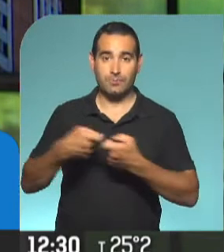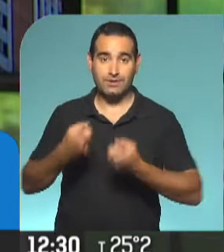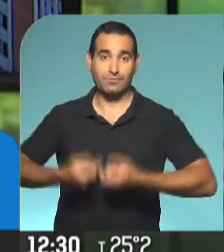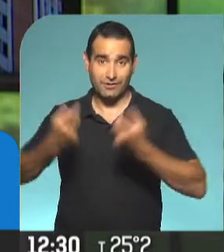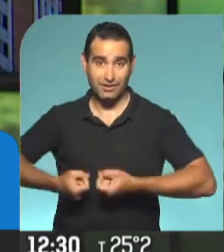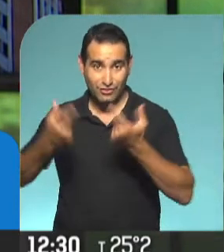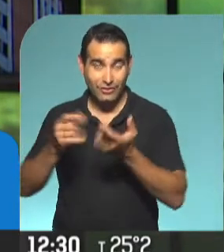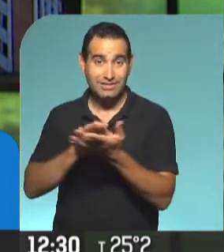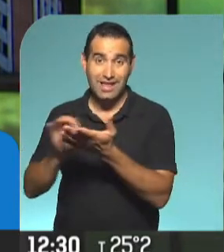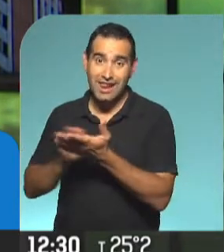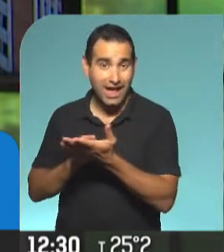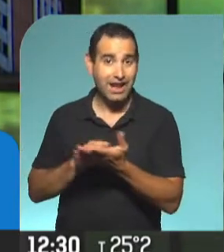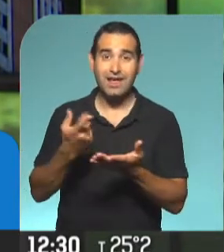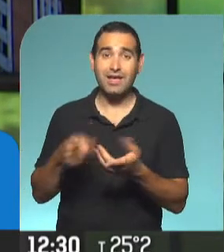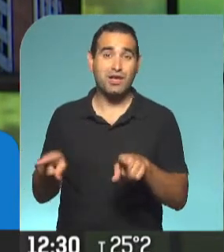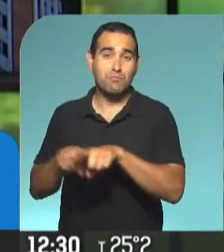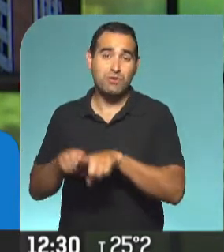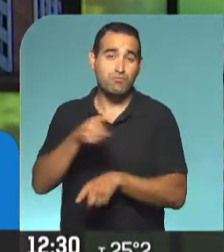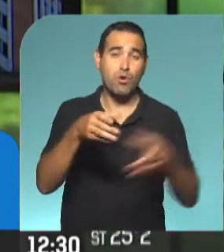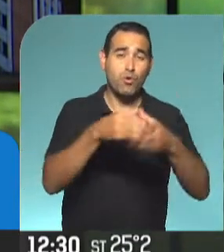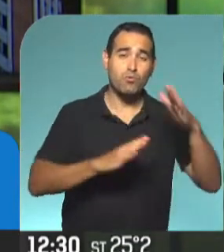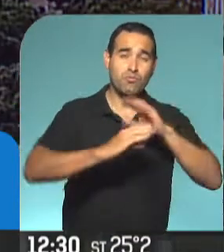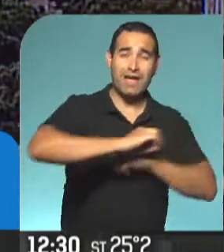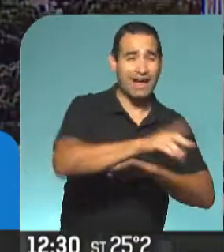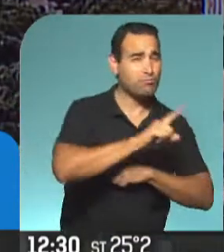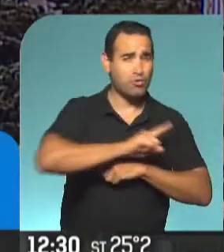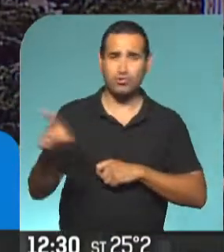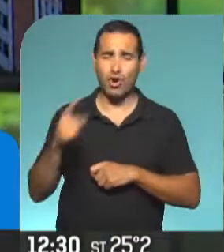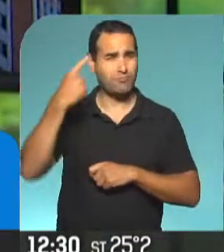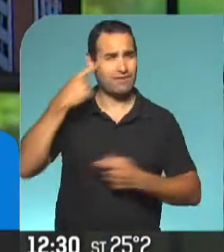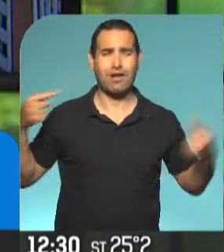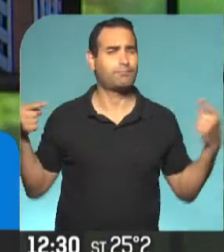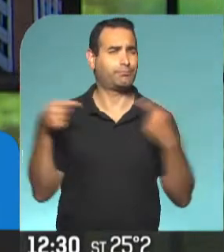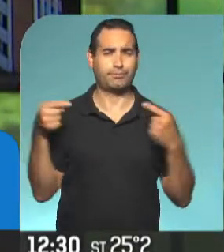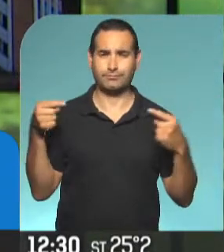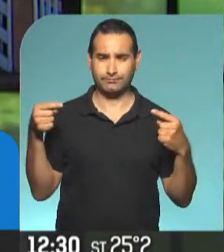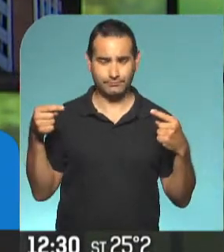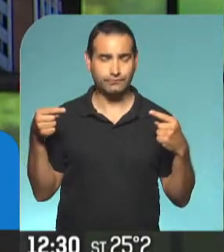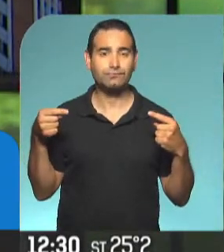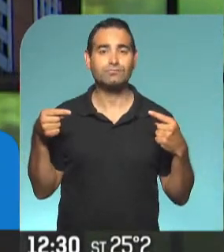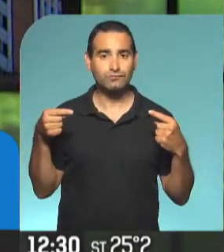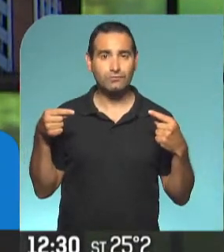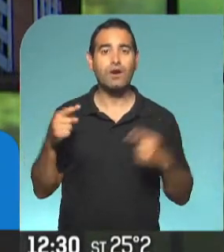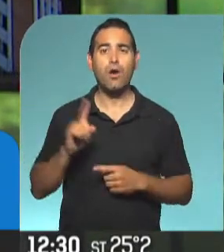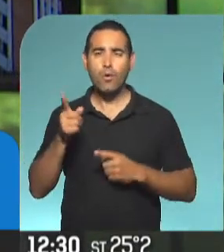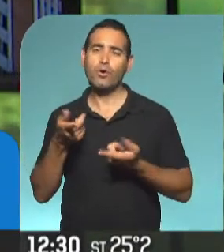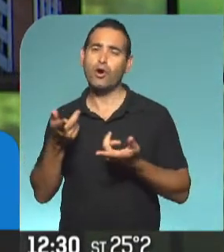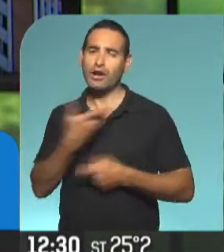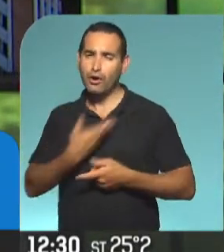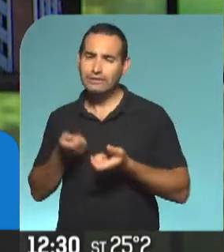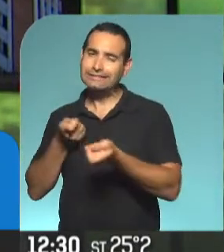no están en el mismo barco que la mesa de enlace bien están en posturas absolutamente opuestas unos negocian con el gobierno